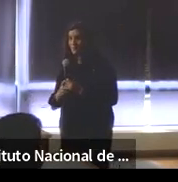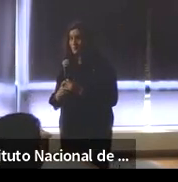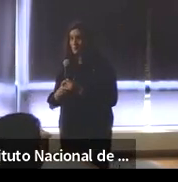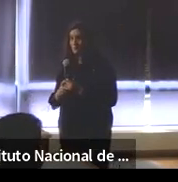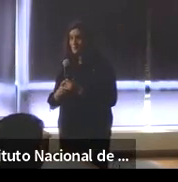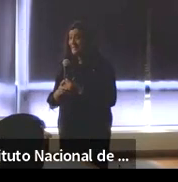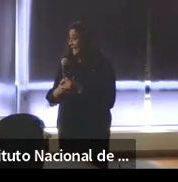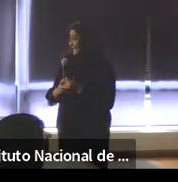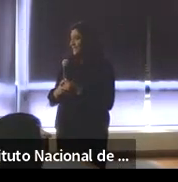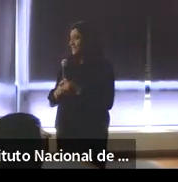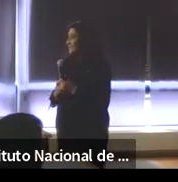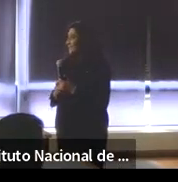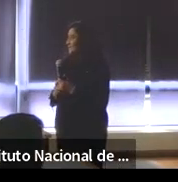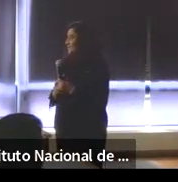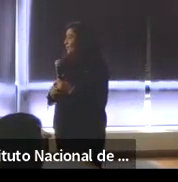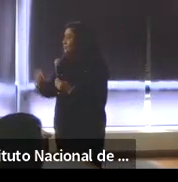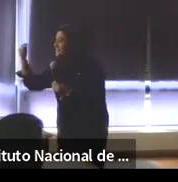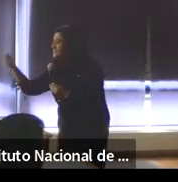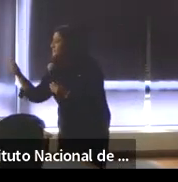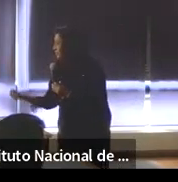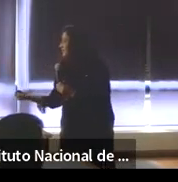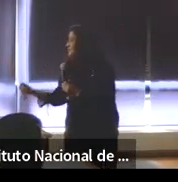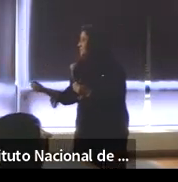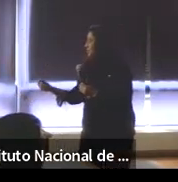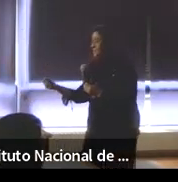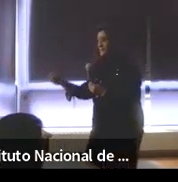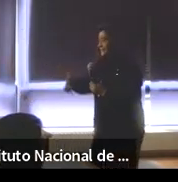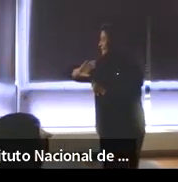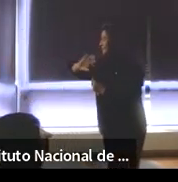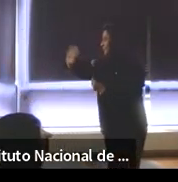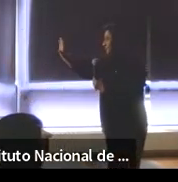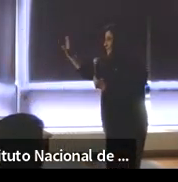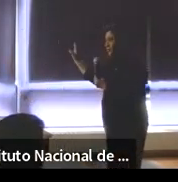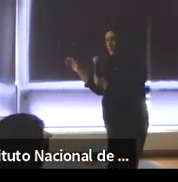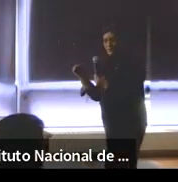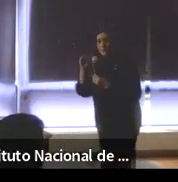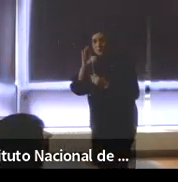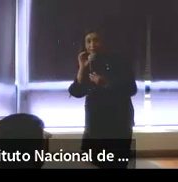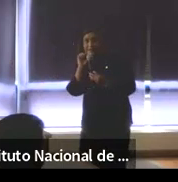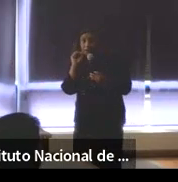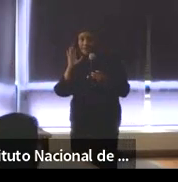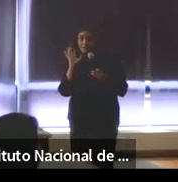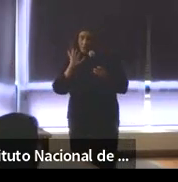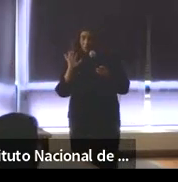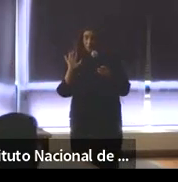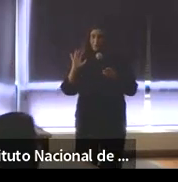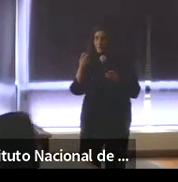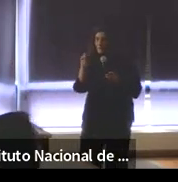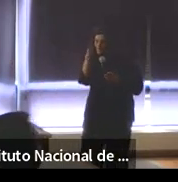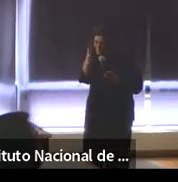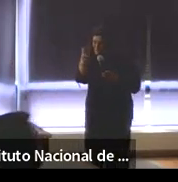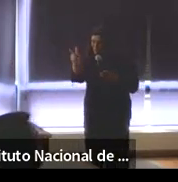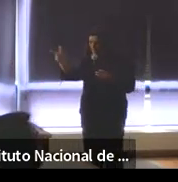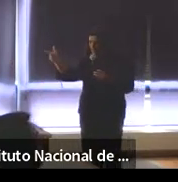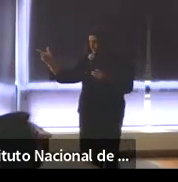está obligando nadie cuando estás en una organización te prometo A menos que el doctor rasca no me diga otra cosa